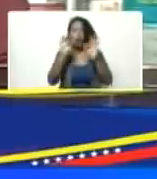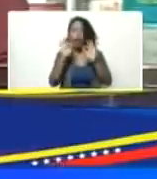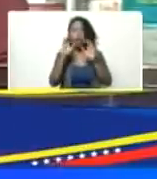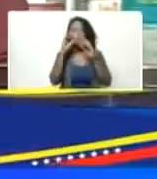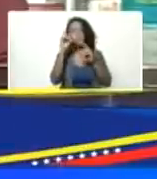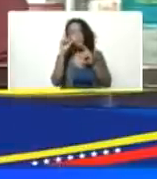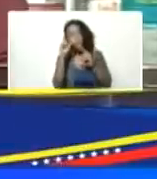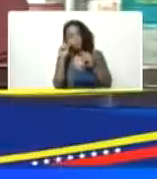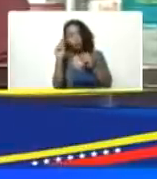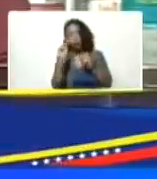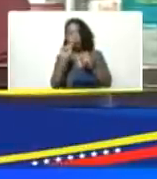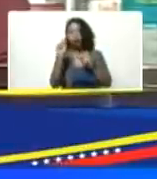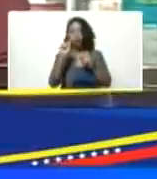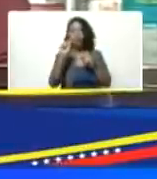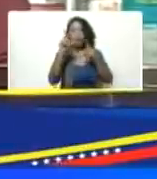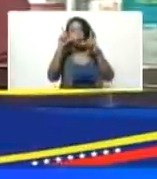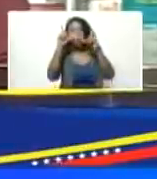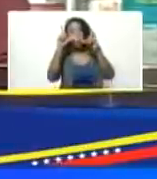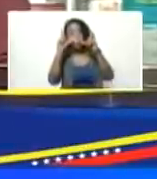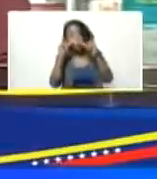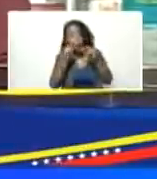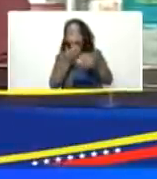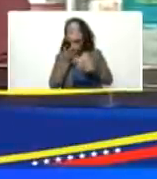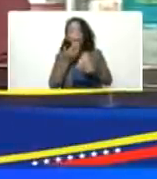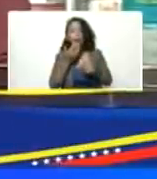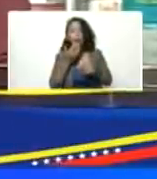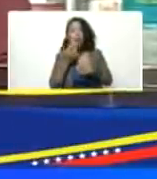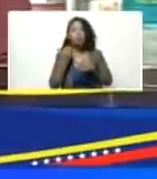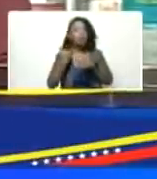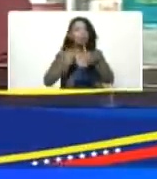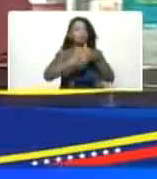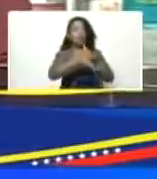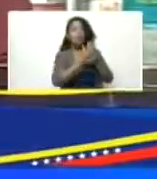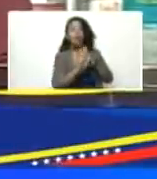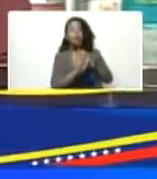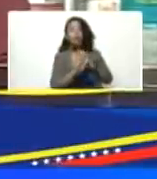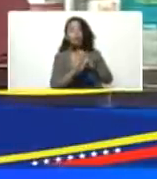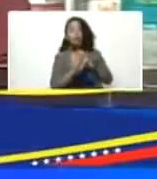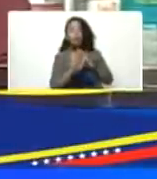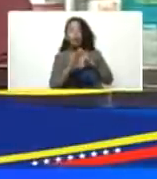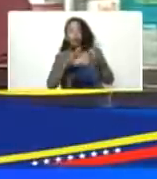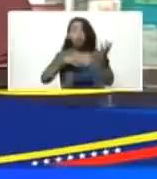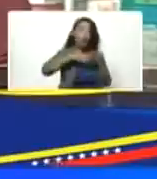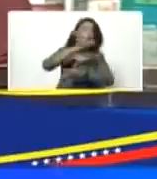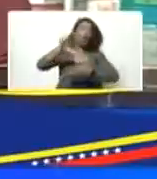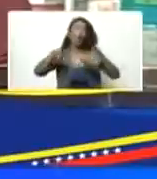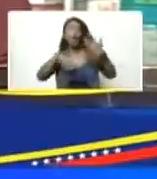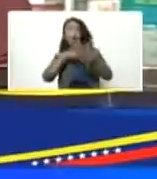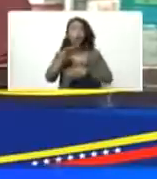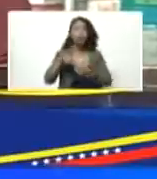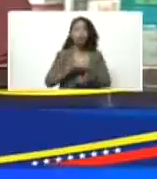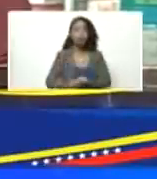duerma. El que se duerma se lo va a llevar la tormenta.